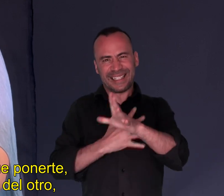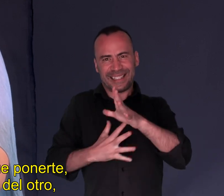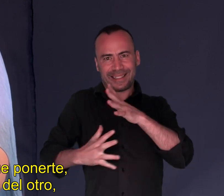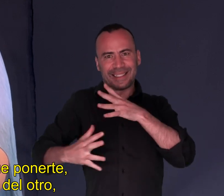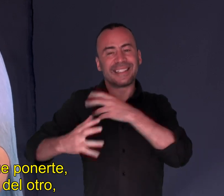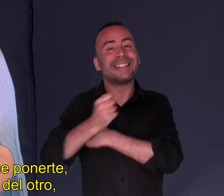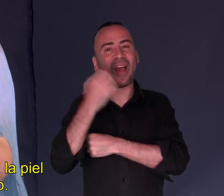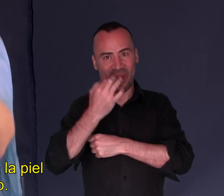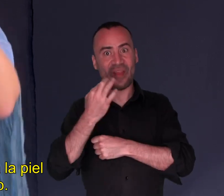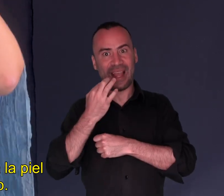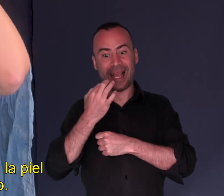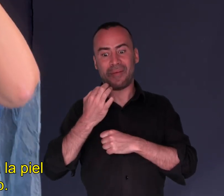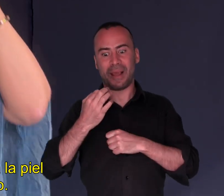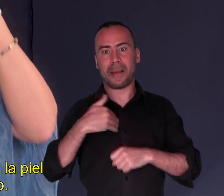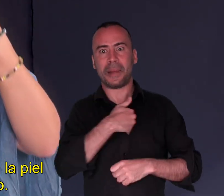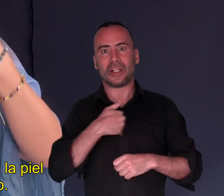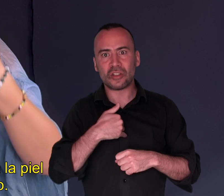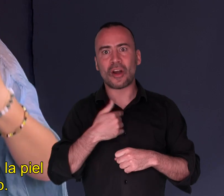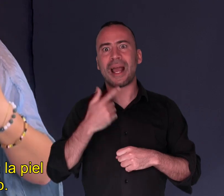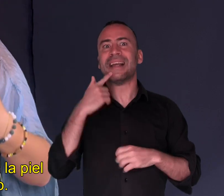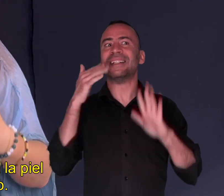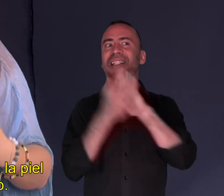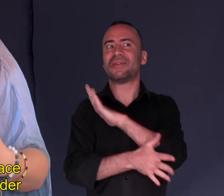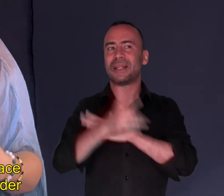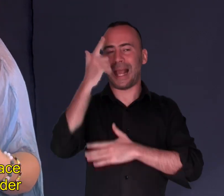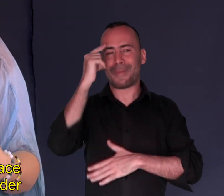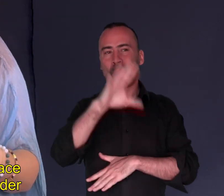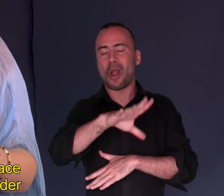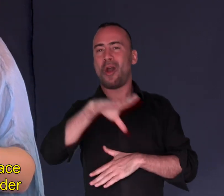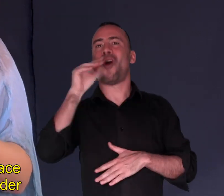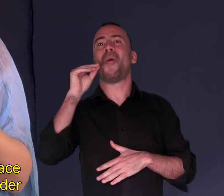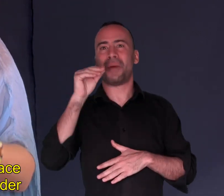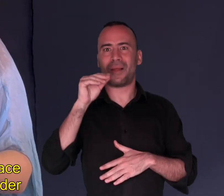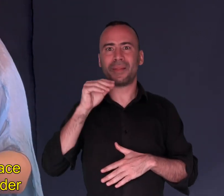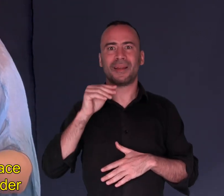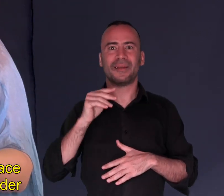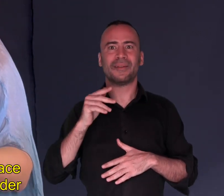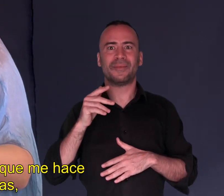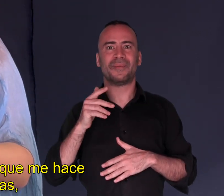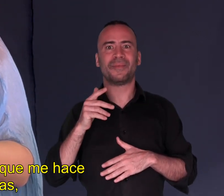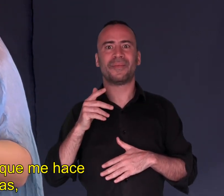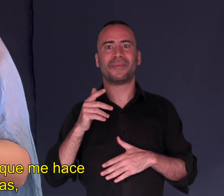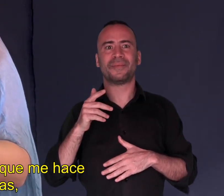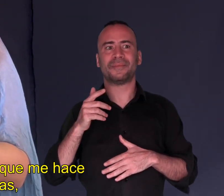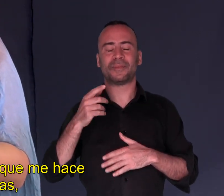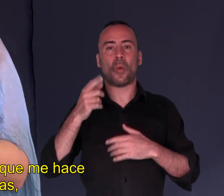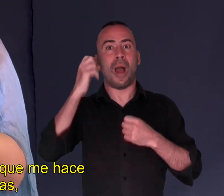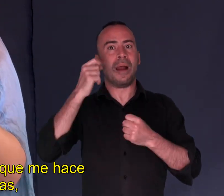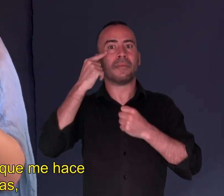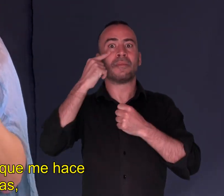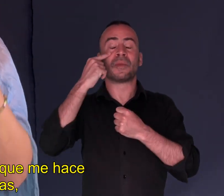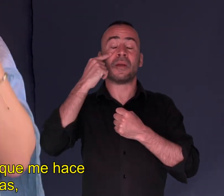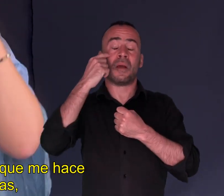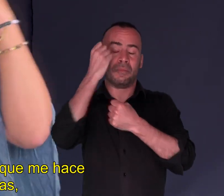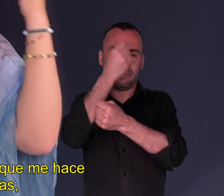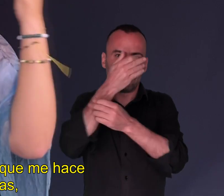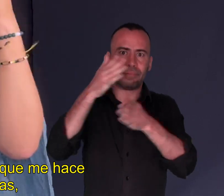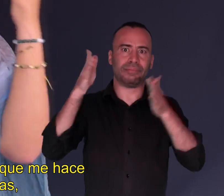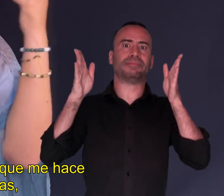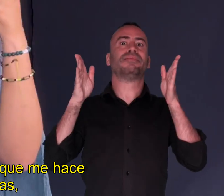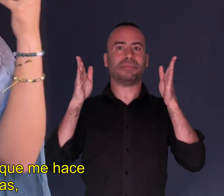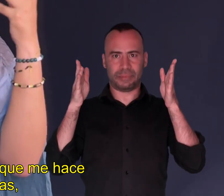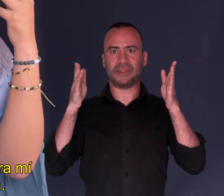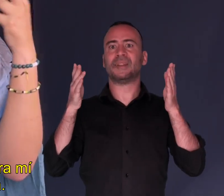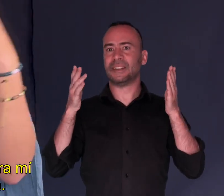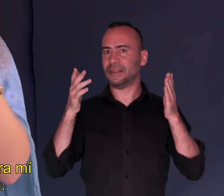los pies del otro sino en toda la piel del otro Entonces te hace comprender sí y y y yo eso que me hace